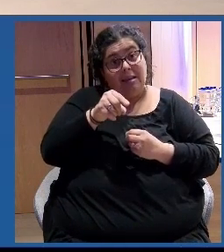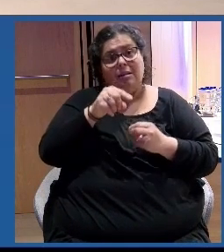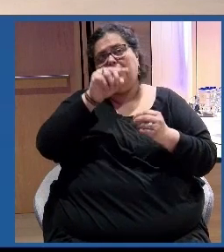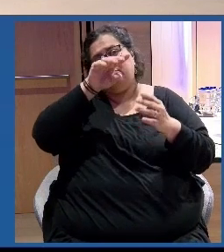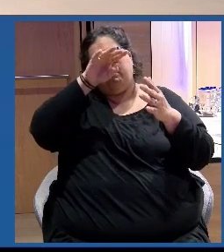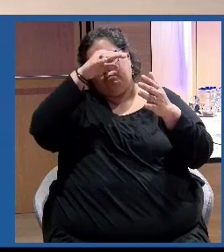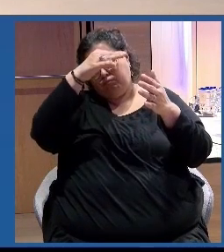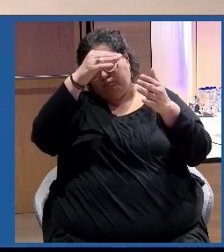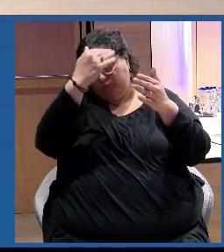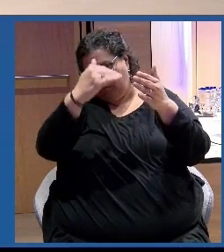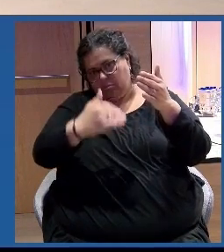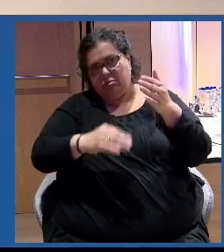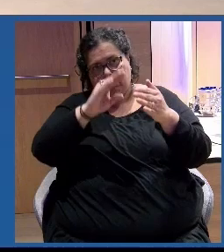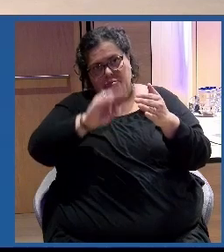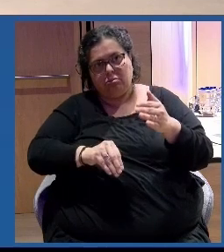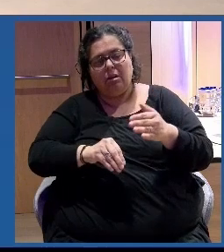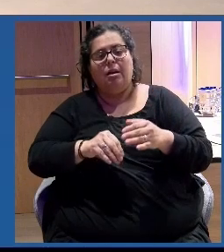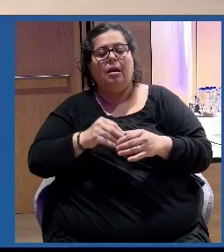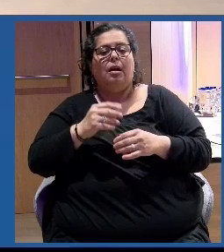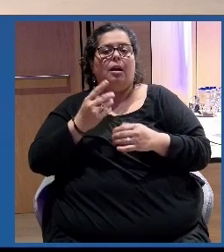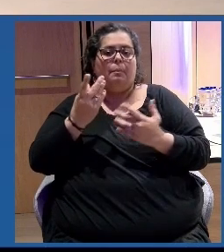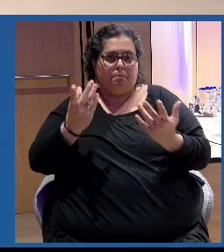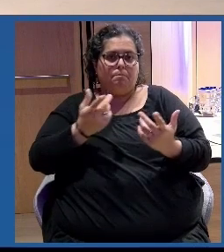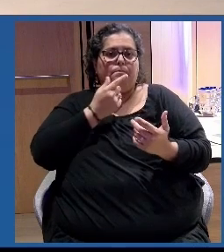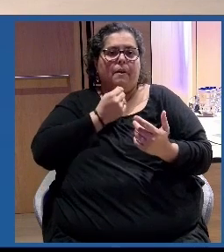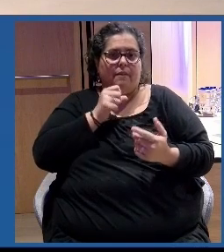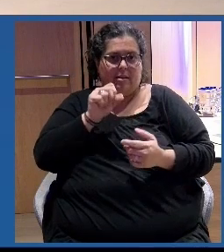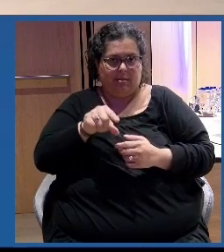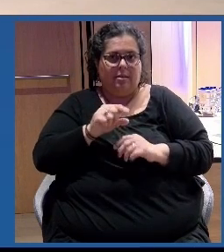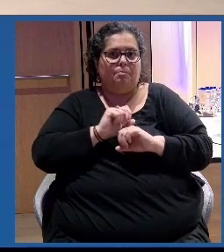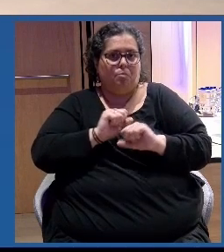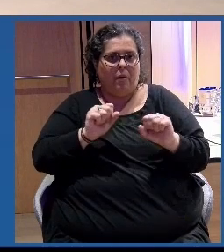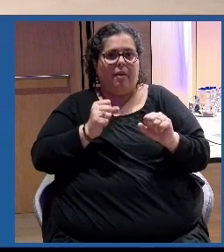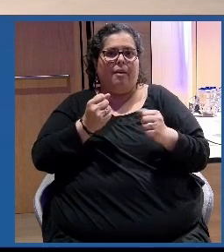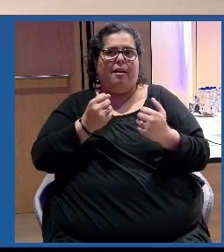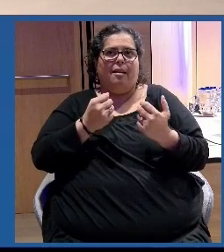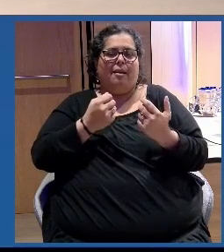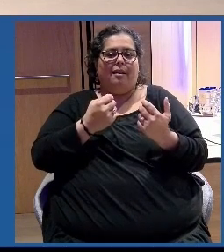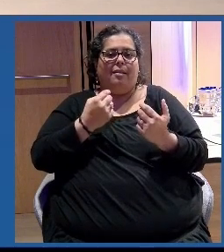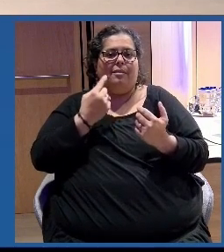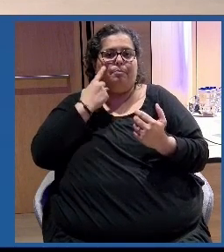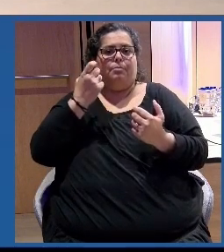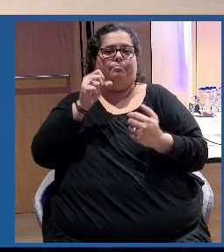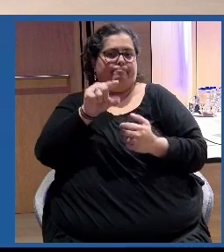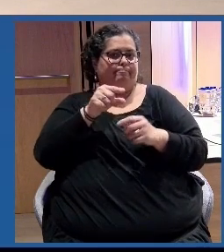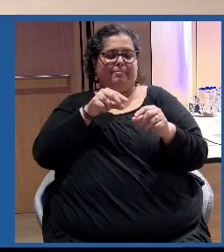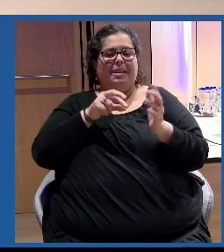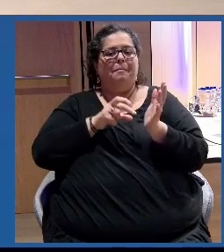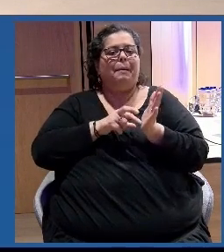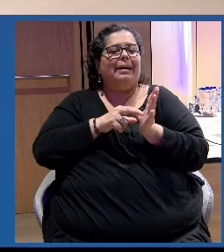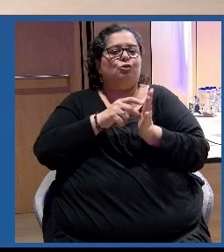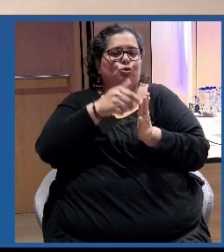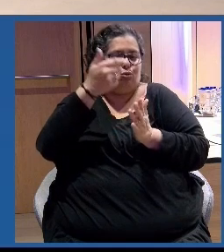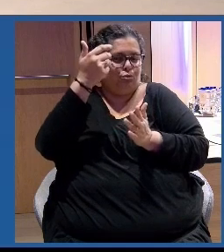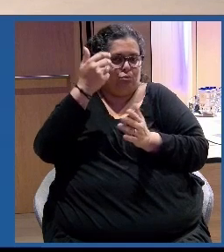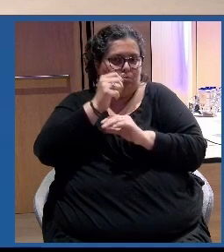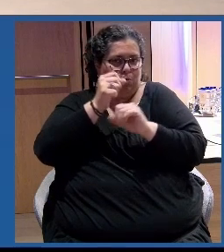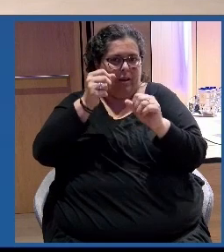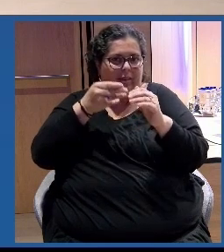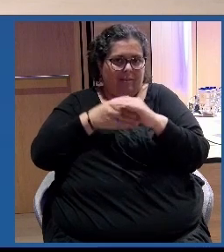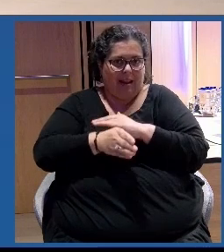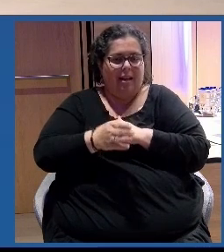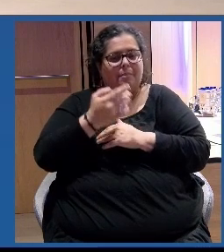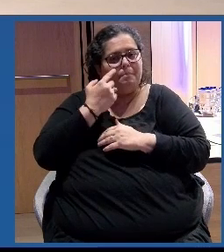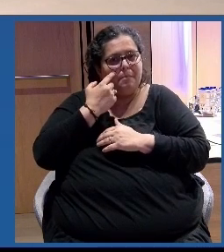poco más intuitivas que descargarse el Excel, tener que clasificarlo por... Bueno, hay un montón de pasitos que hay que hacer antes de llegar a poder